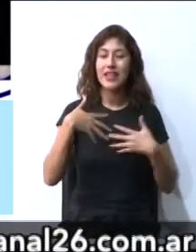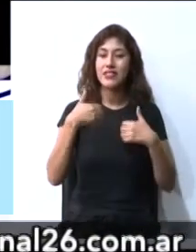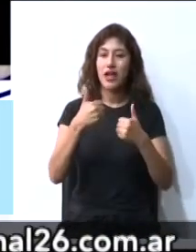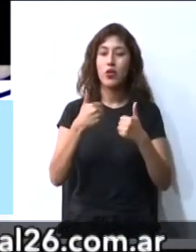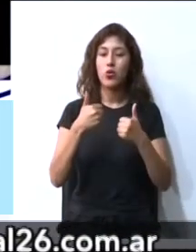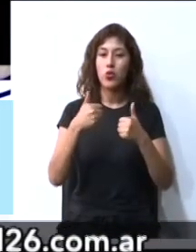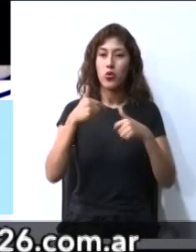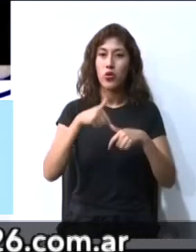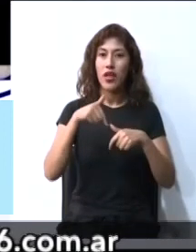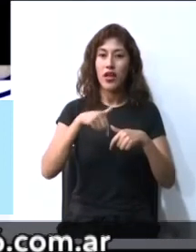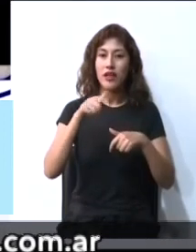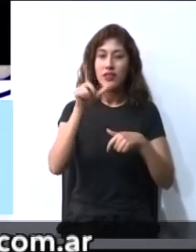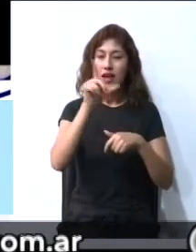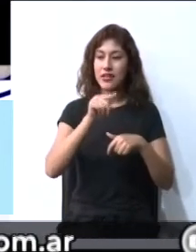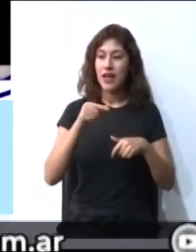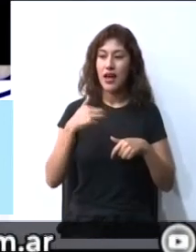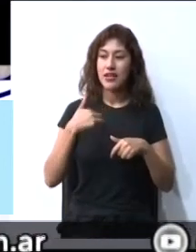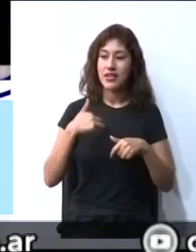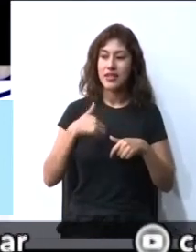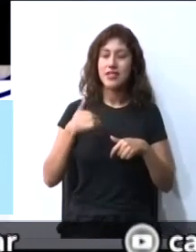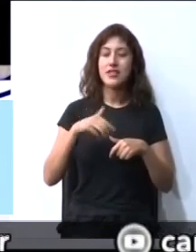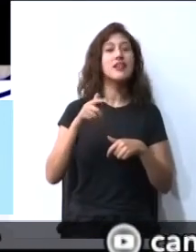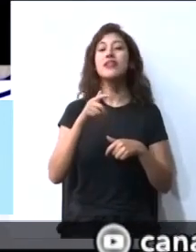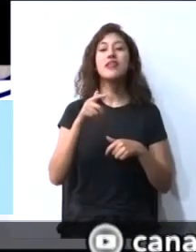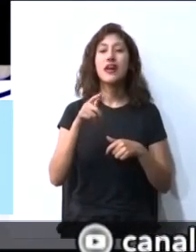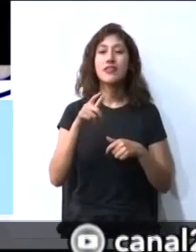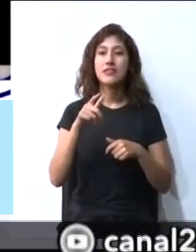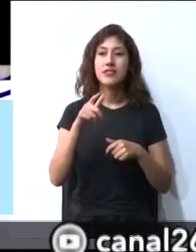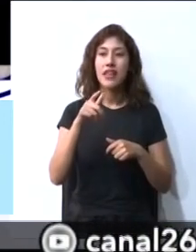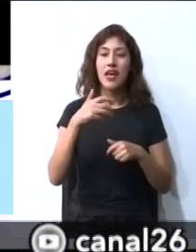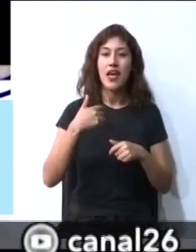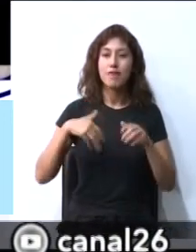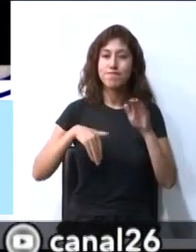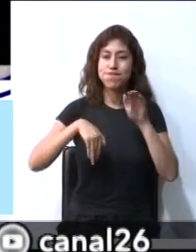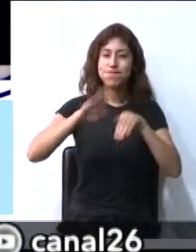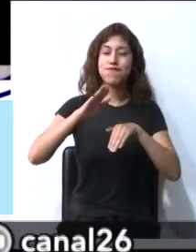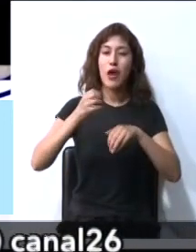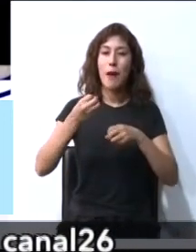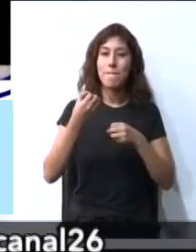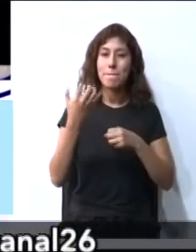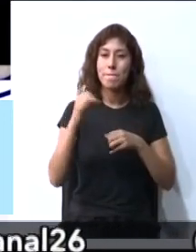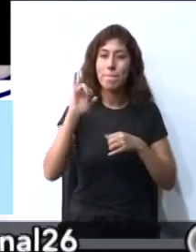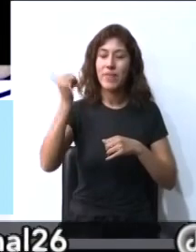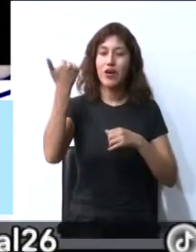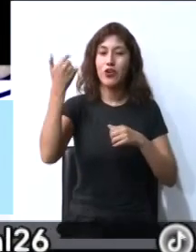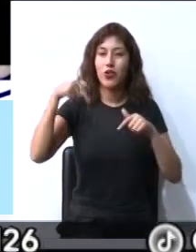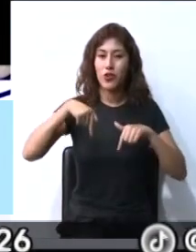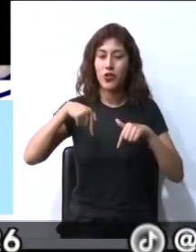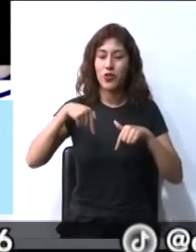15 mejores respuestas sociosanitarias urbanas, que es un orgullo.